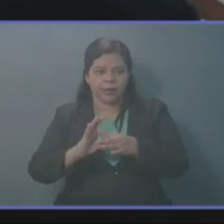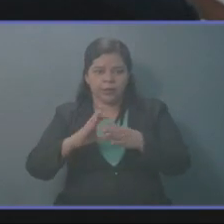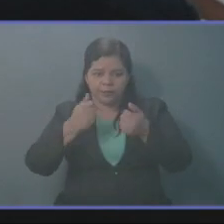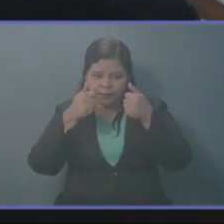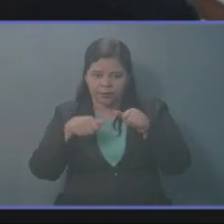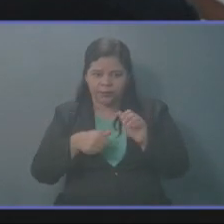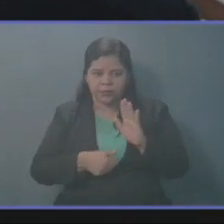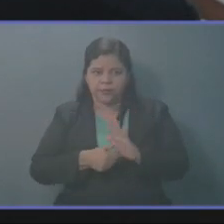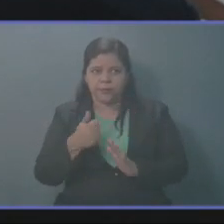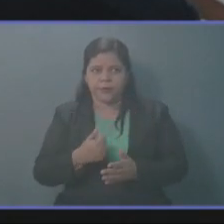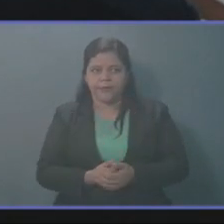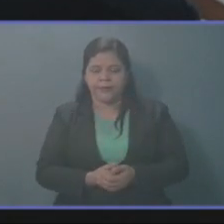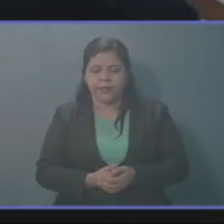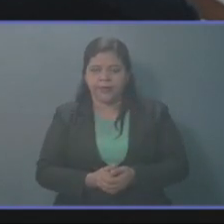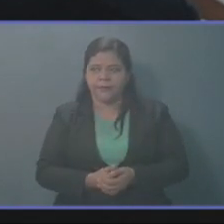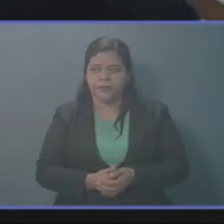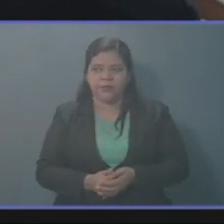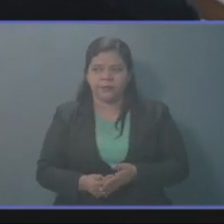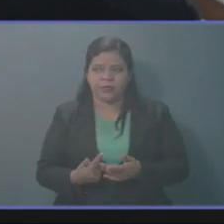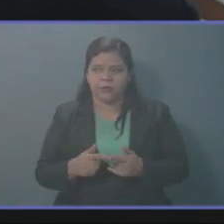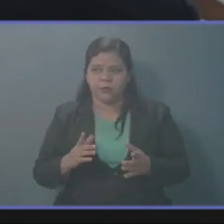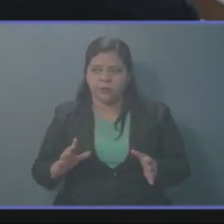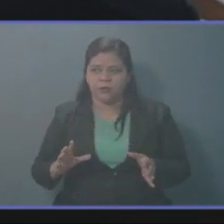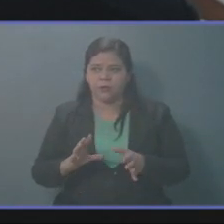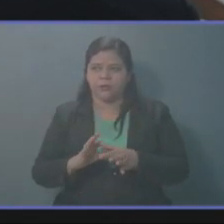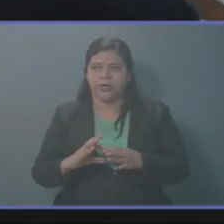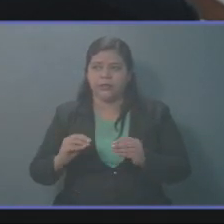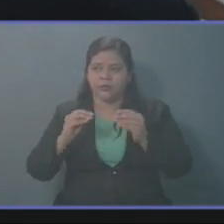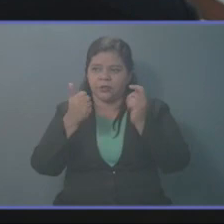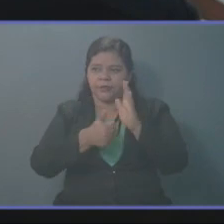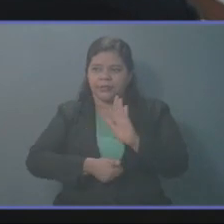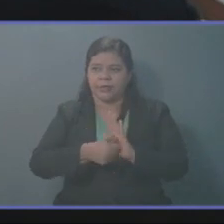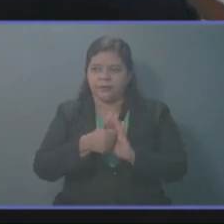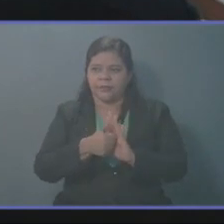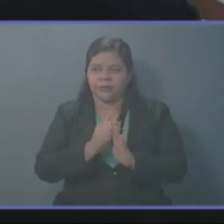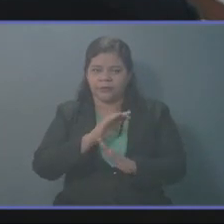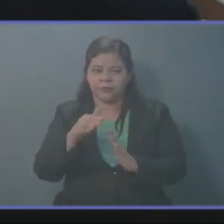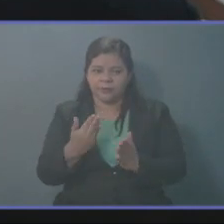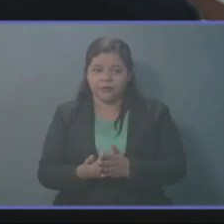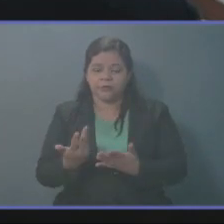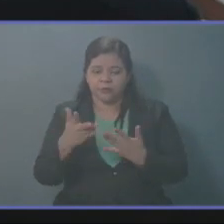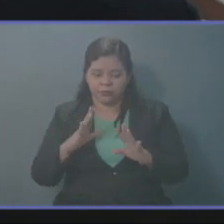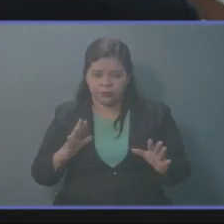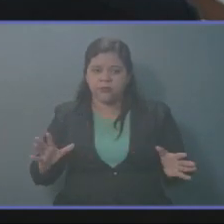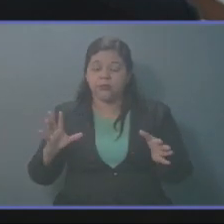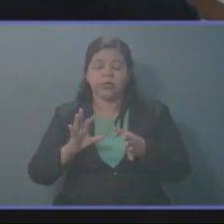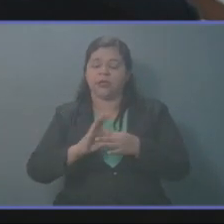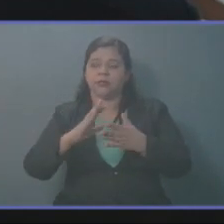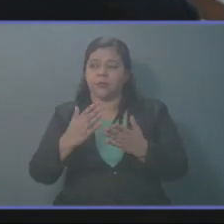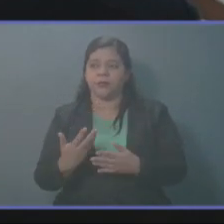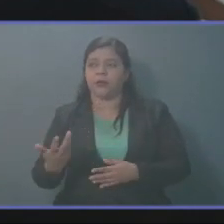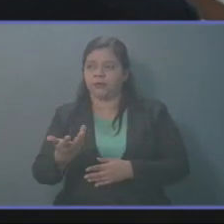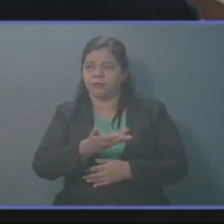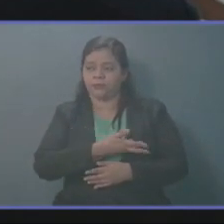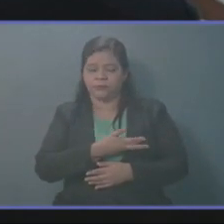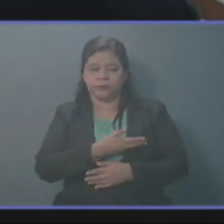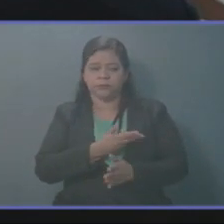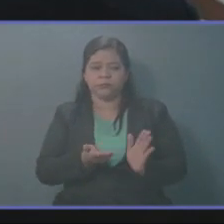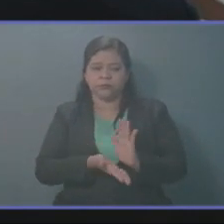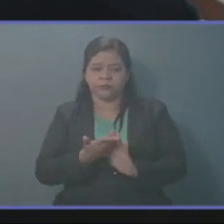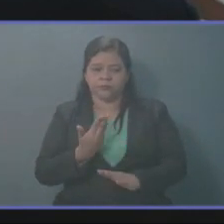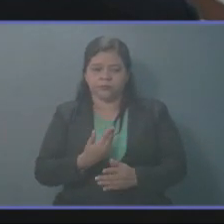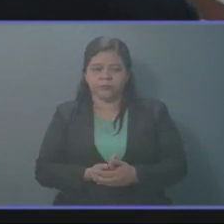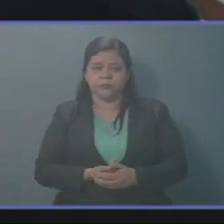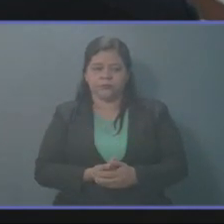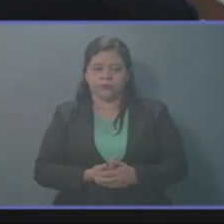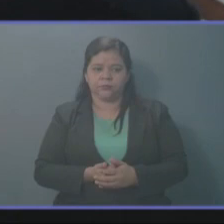del ministro de Hacienda en el sentido de se apruebe el contrato de acuerdo, se apruebe el acuerdo financiero con Casa Depositi, Prestiti